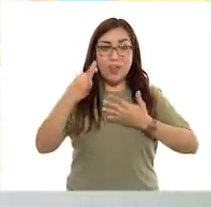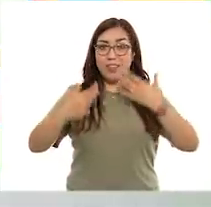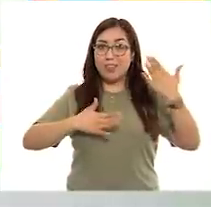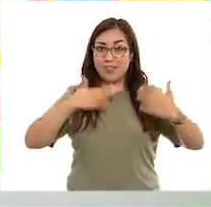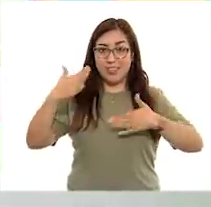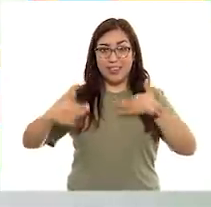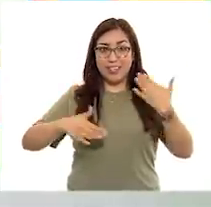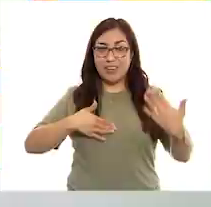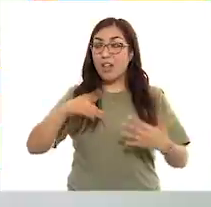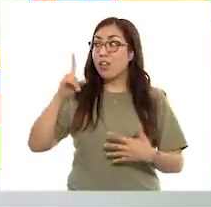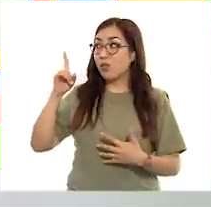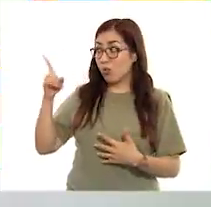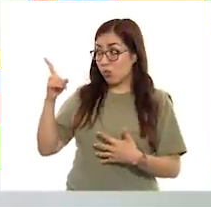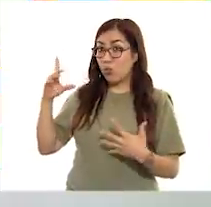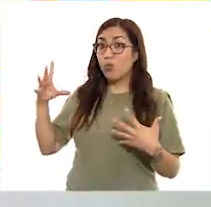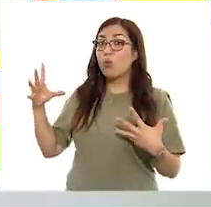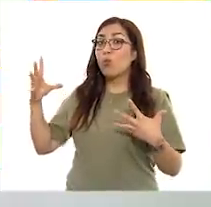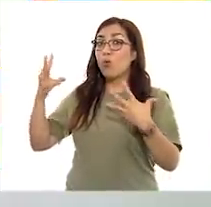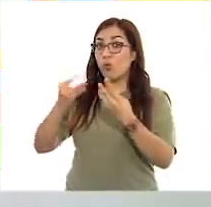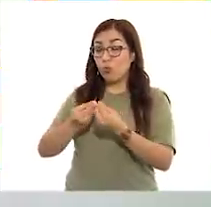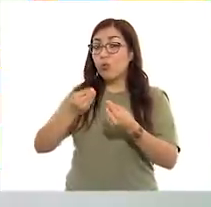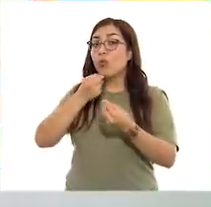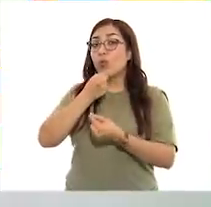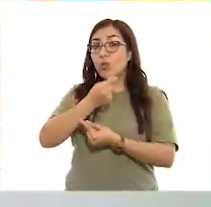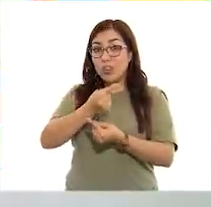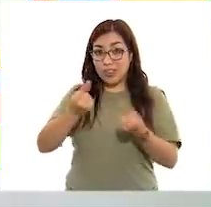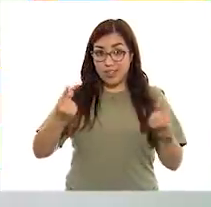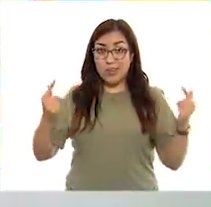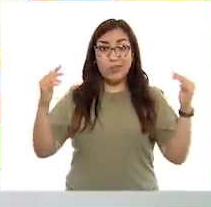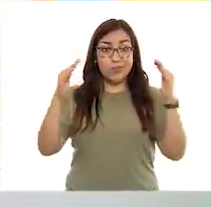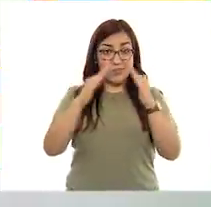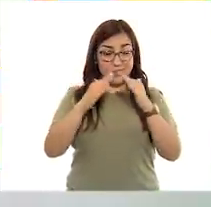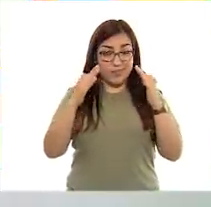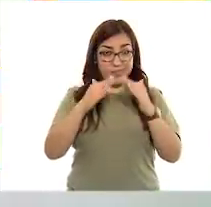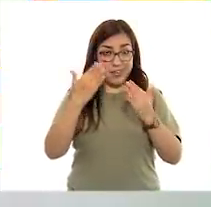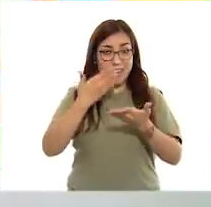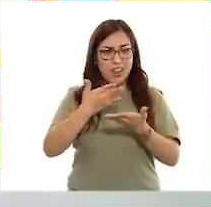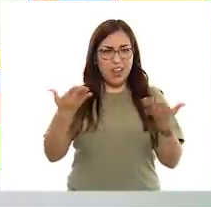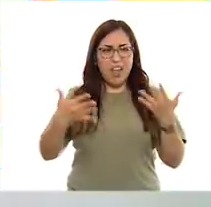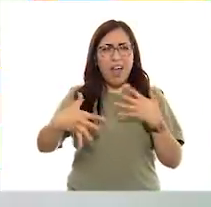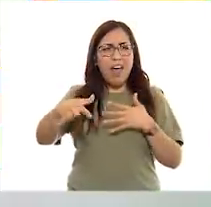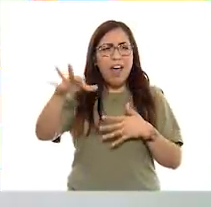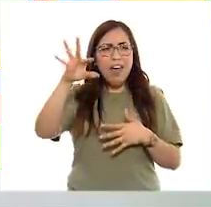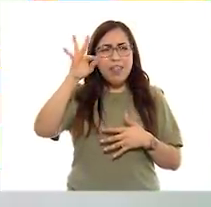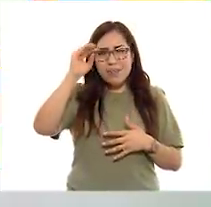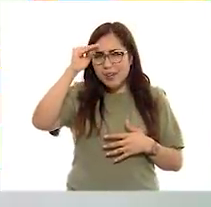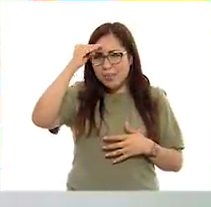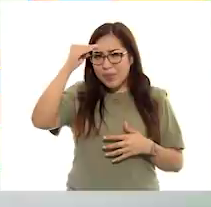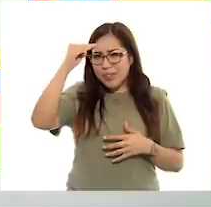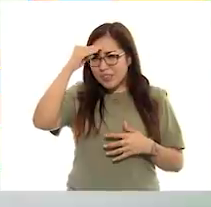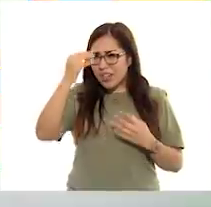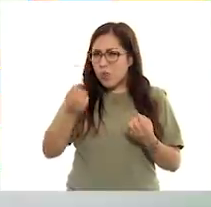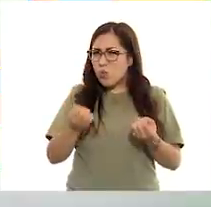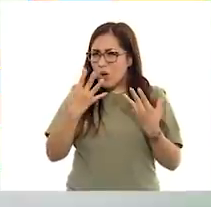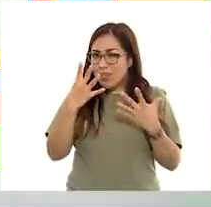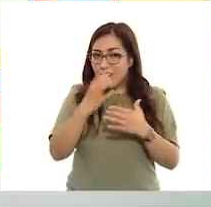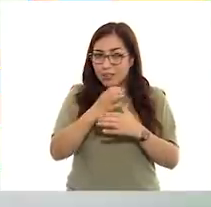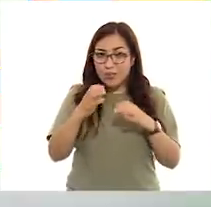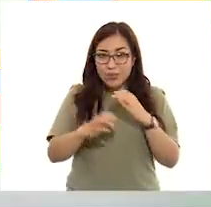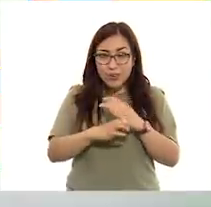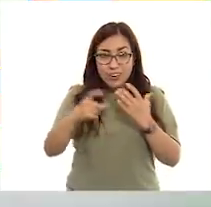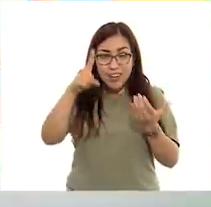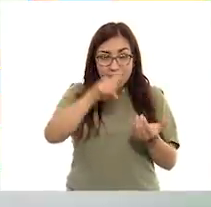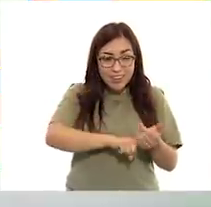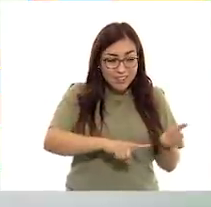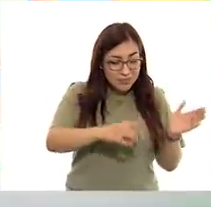Tú, junto con las niñas y los niños en casa, van a adivinar cuántos objetos hay de cada caja.